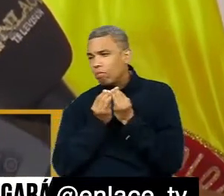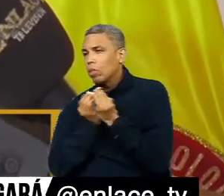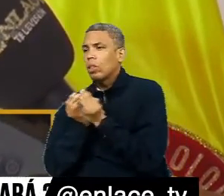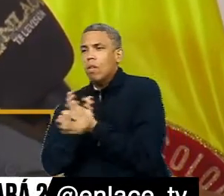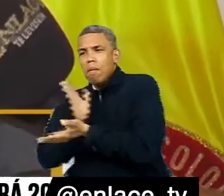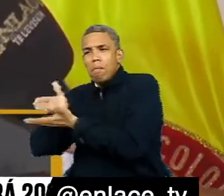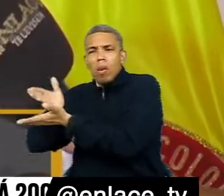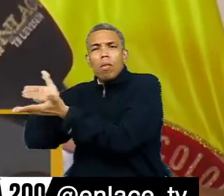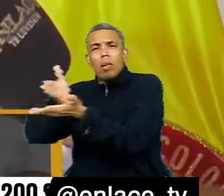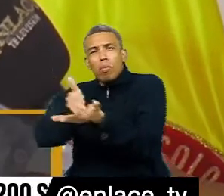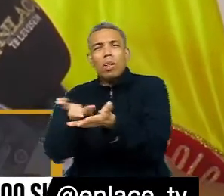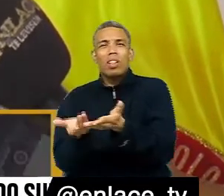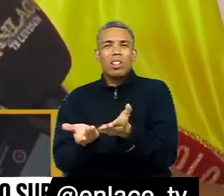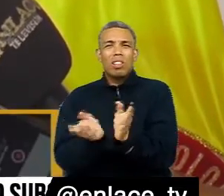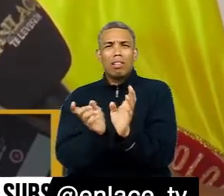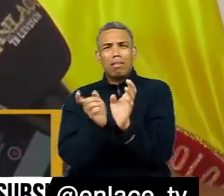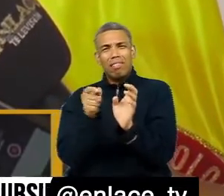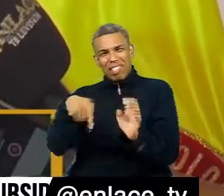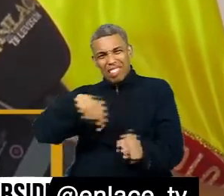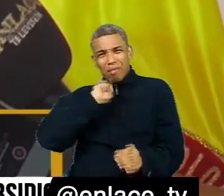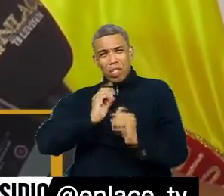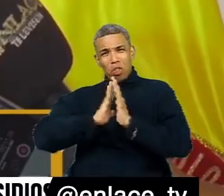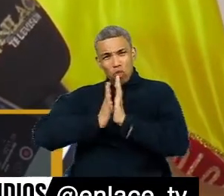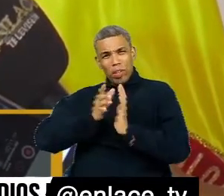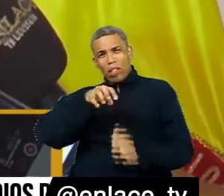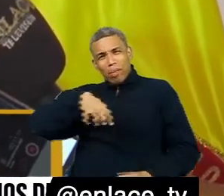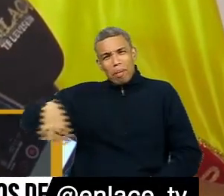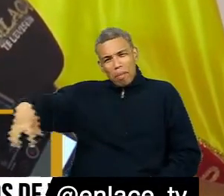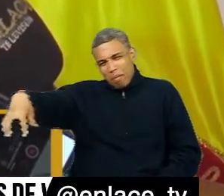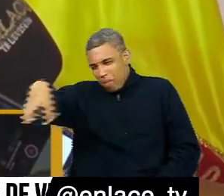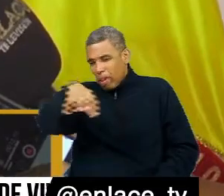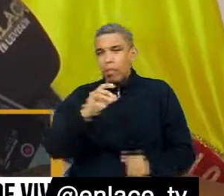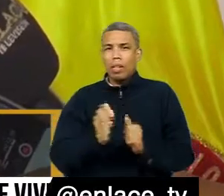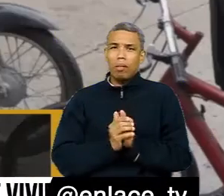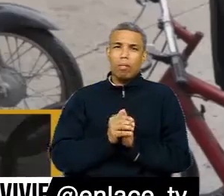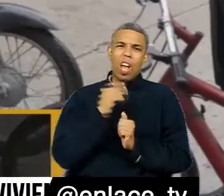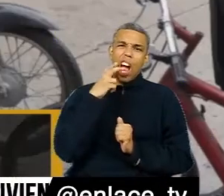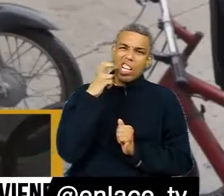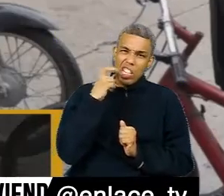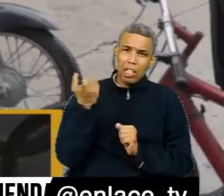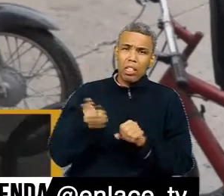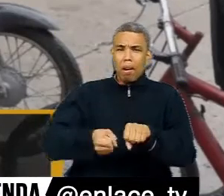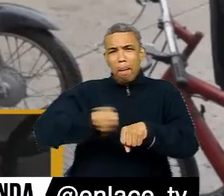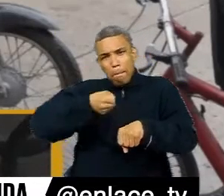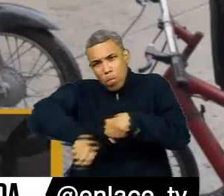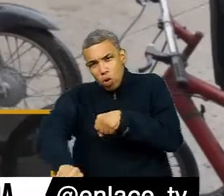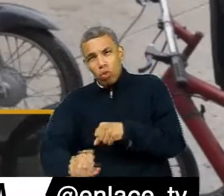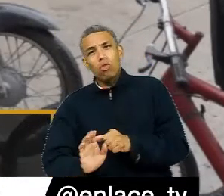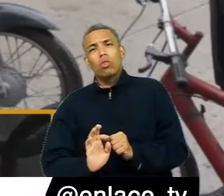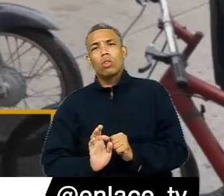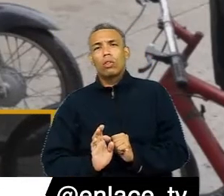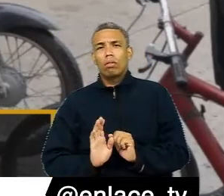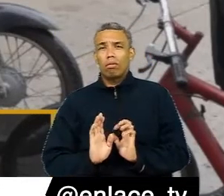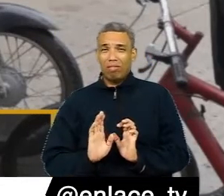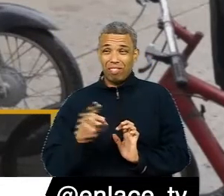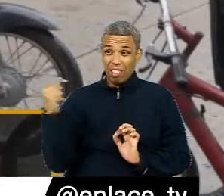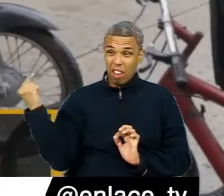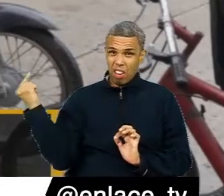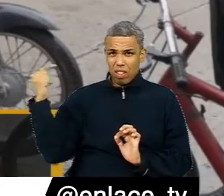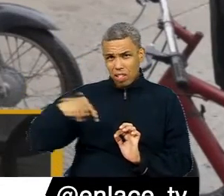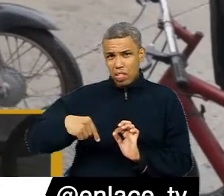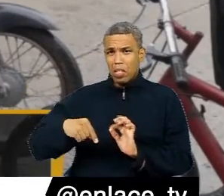manipulación de alimentos. Especialmente estamos enfocados a lo que tiene que ver con el tema de carnes, el ingreso de carne en canal a Barranca Bermeja y